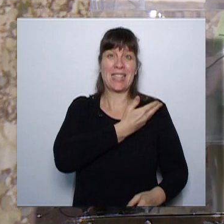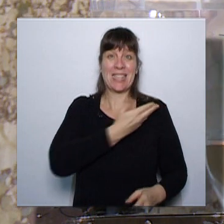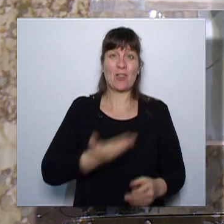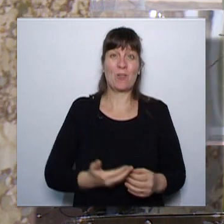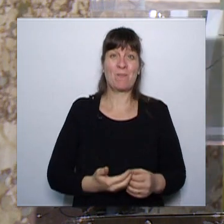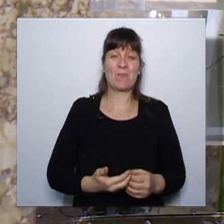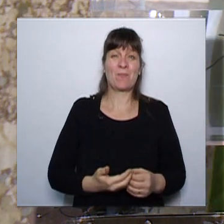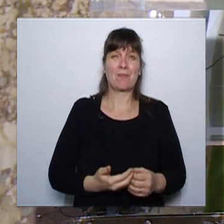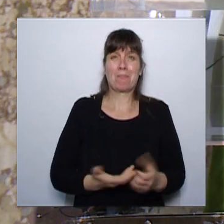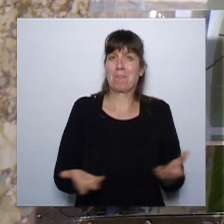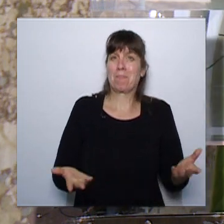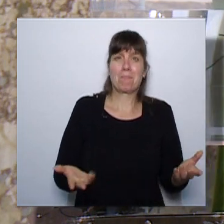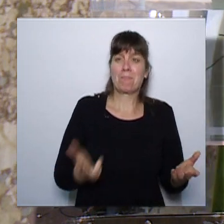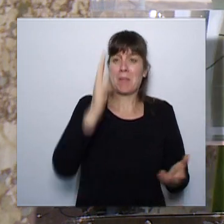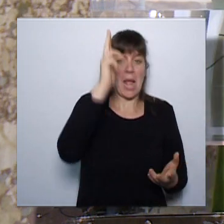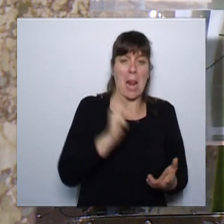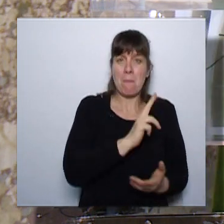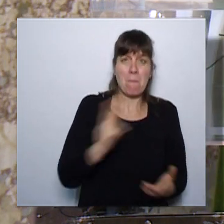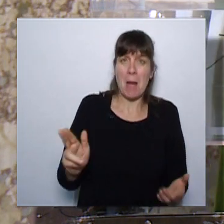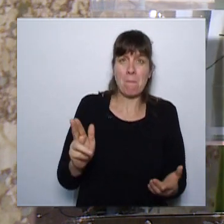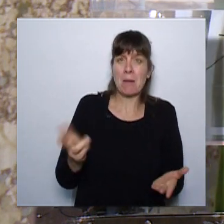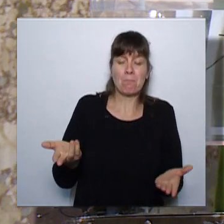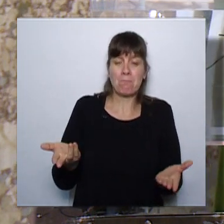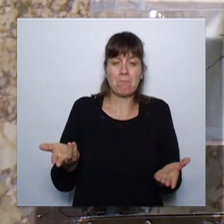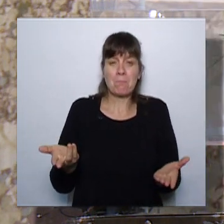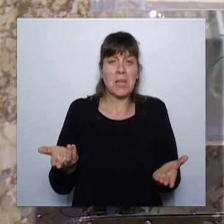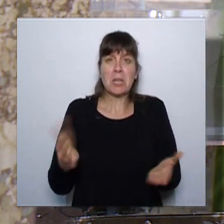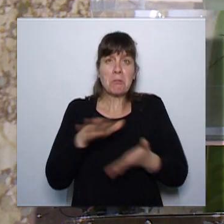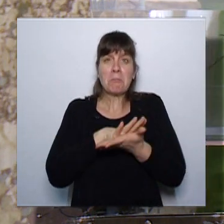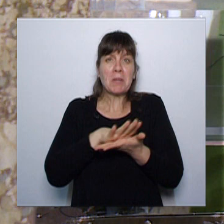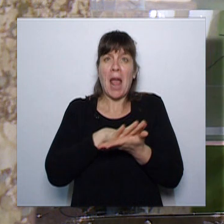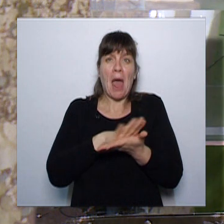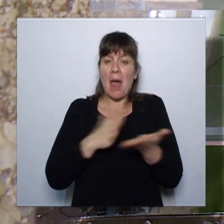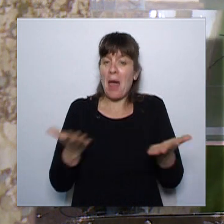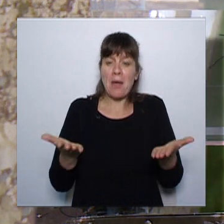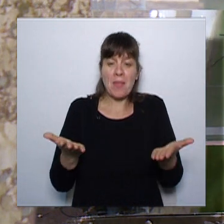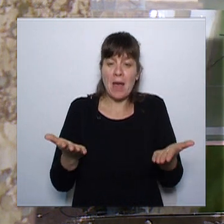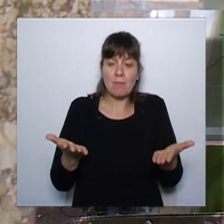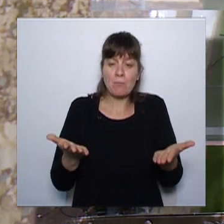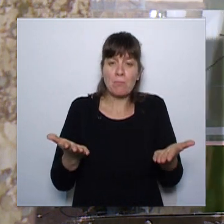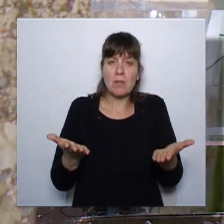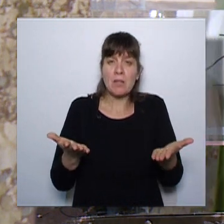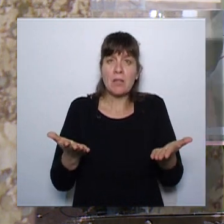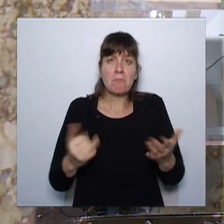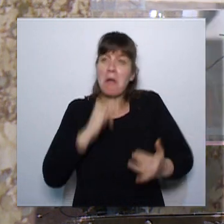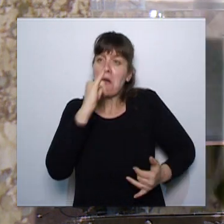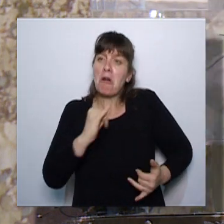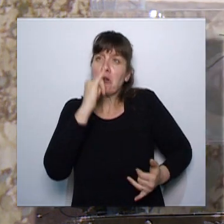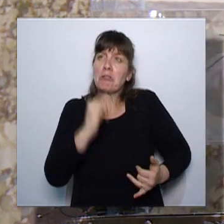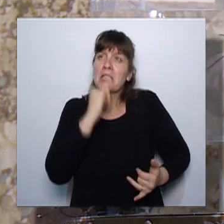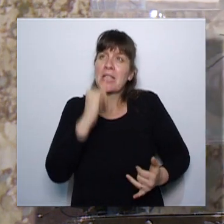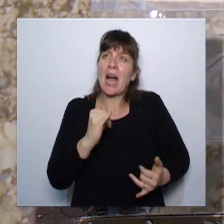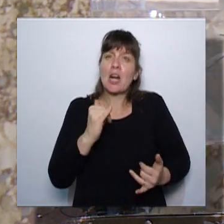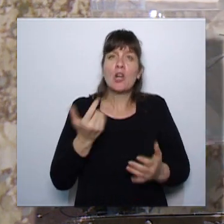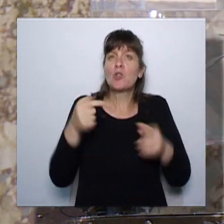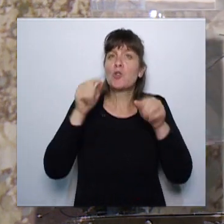mientras el papá no tenía que explicar nada no tenía que hacer ninguna clase desplazarse sobre